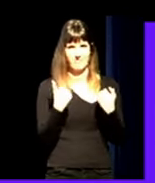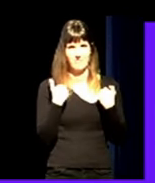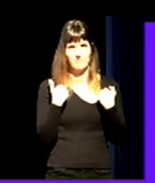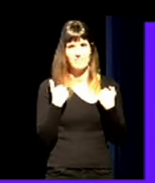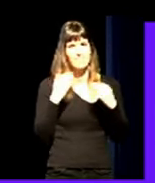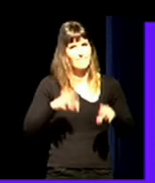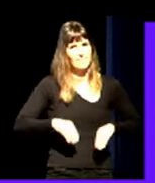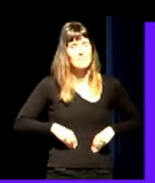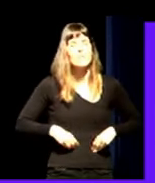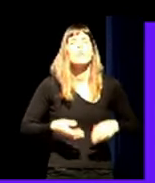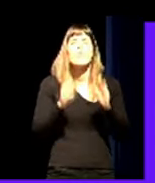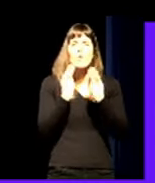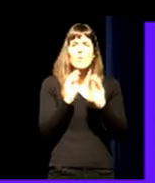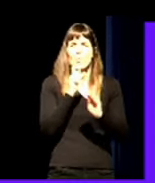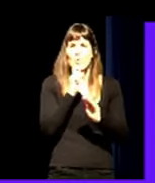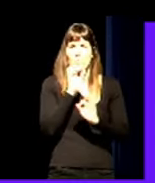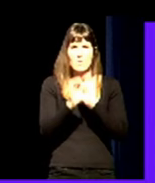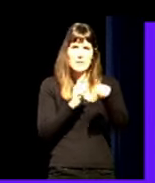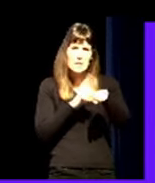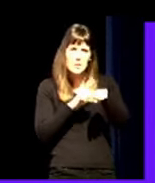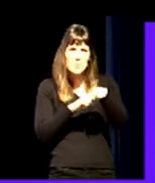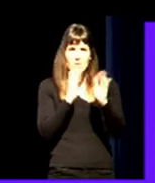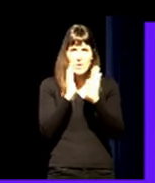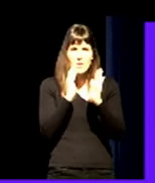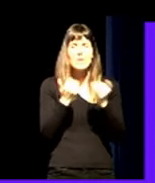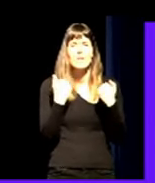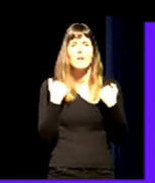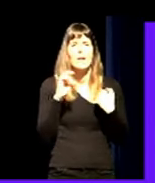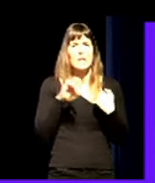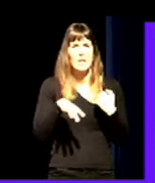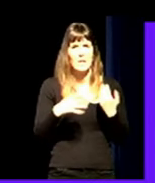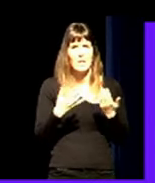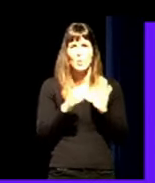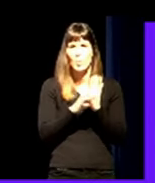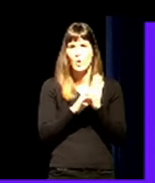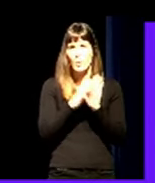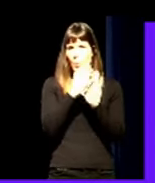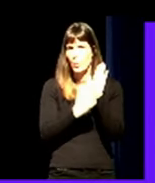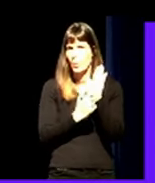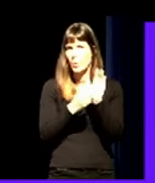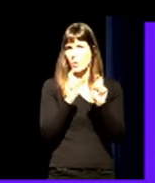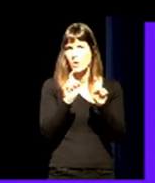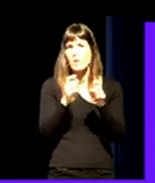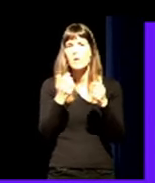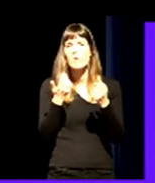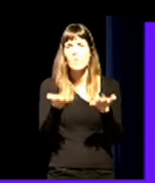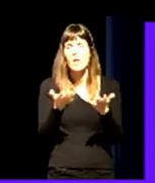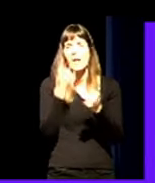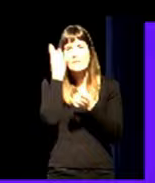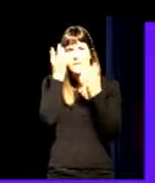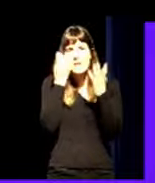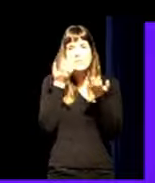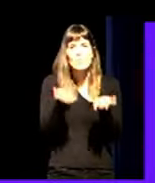¿Cómo hacemos la formación? ¿En qué tiempos? ¿Quién se encarga? ¿Dónde está el currículum? ¿Qué actividades aplico?